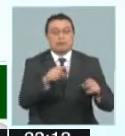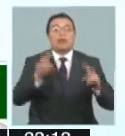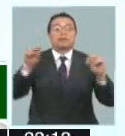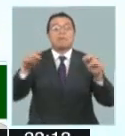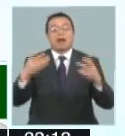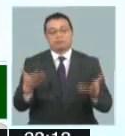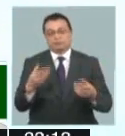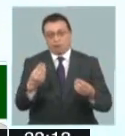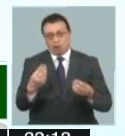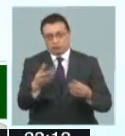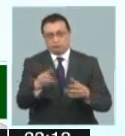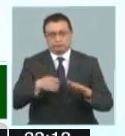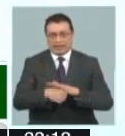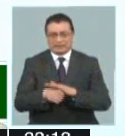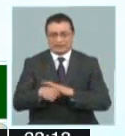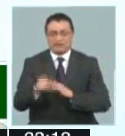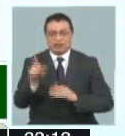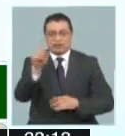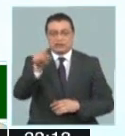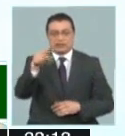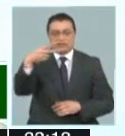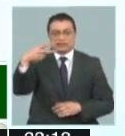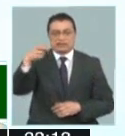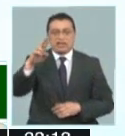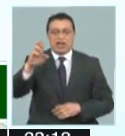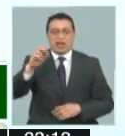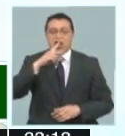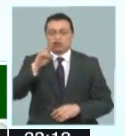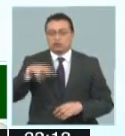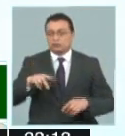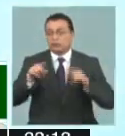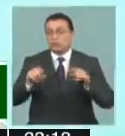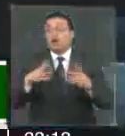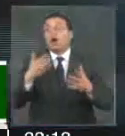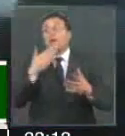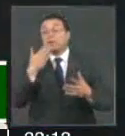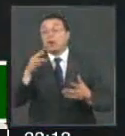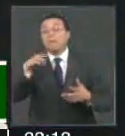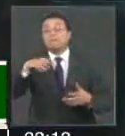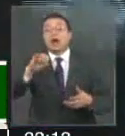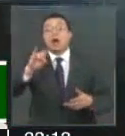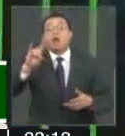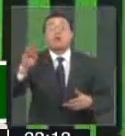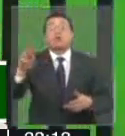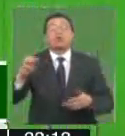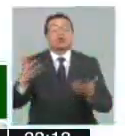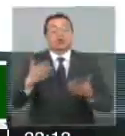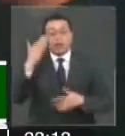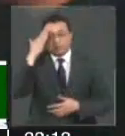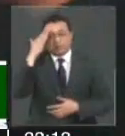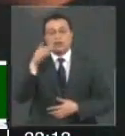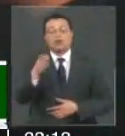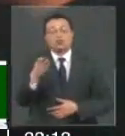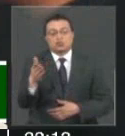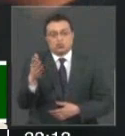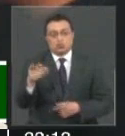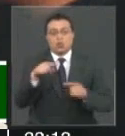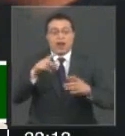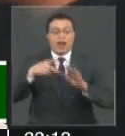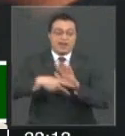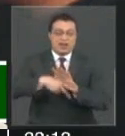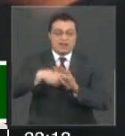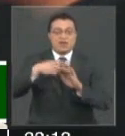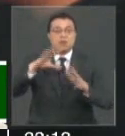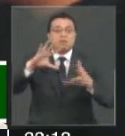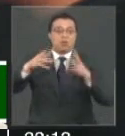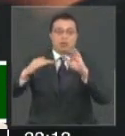temas. Mauro, antes de hablar del trabajo de las personas en situación de discapacidad en el turismo, ¿cuál es tu impresión respecto a cómo estamos en general a nivel